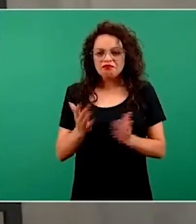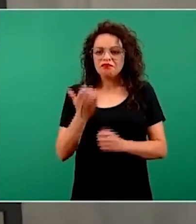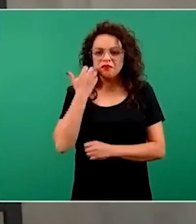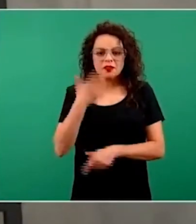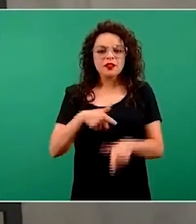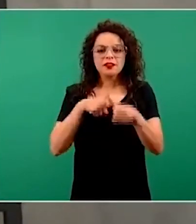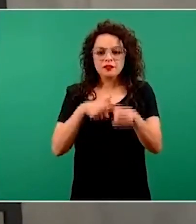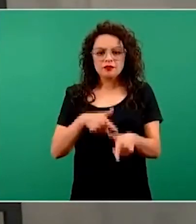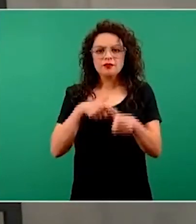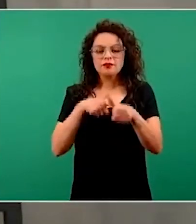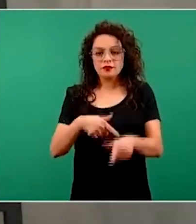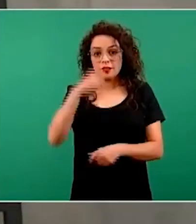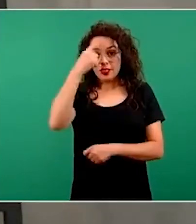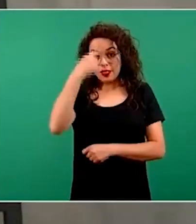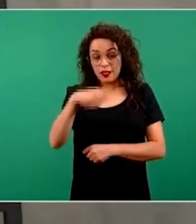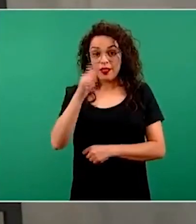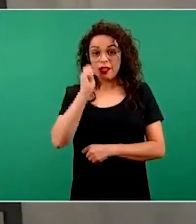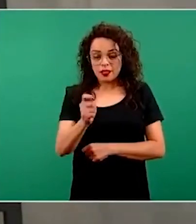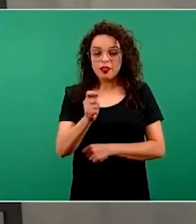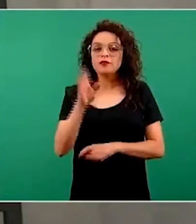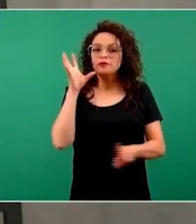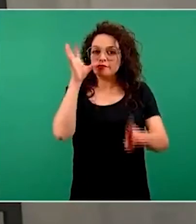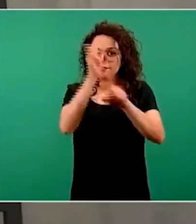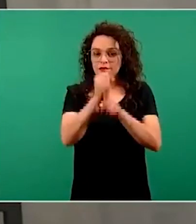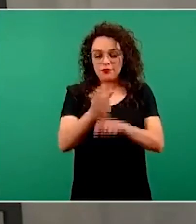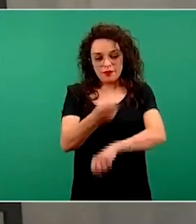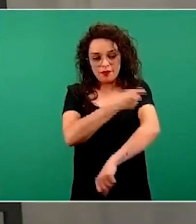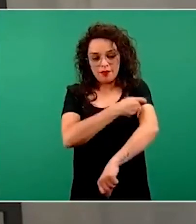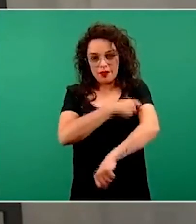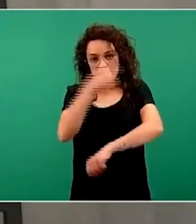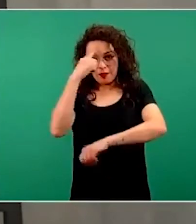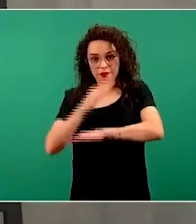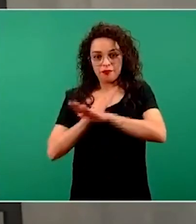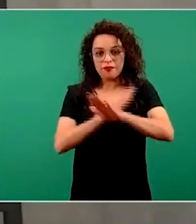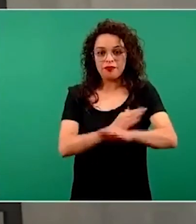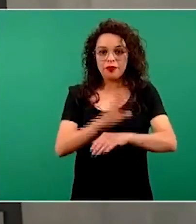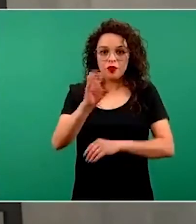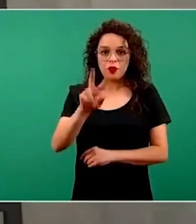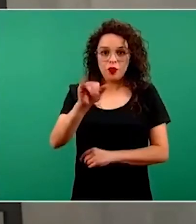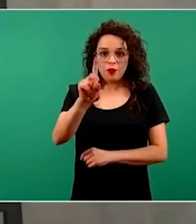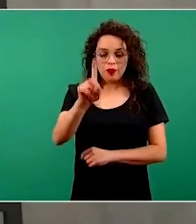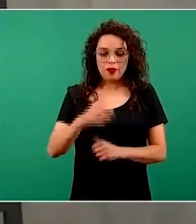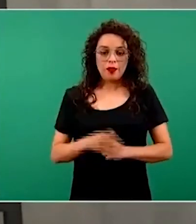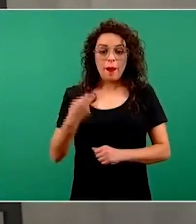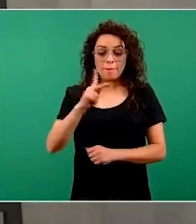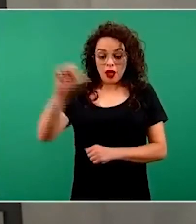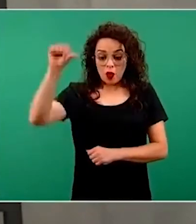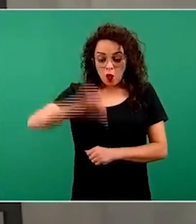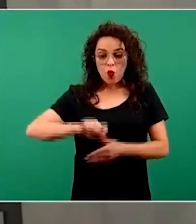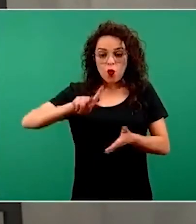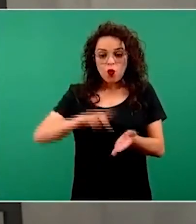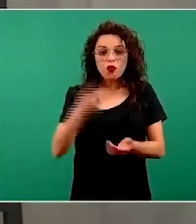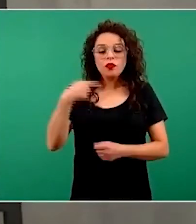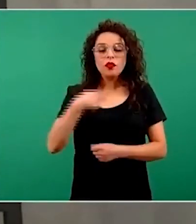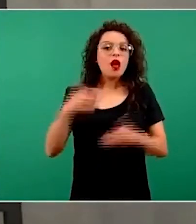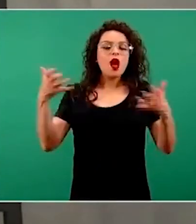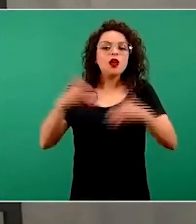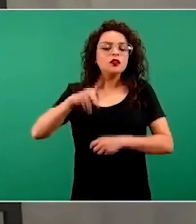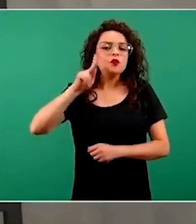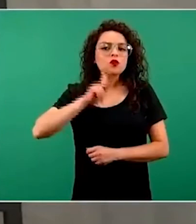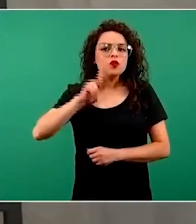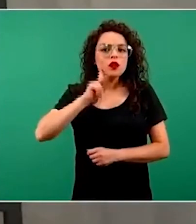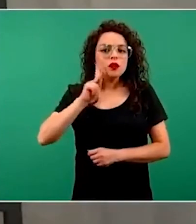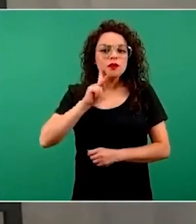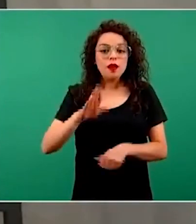tiene síntoma alguno me siento en buenas condiciones con fuerza con ánimo y con entusiasmo de seguir avanzando en la vacunación